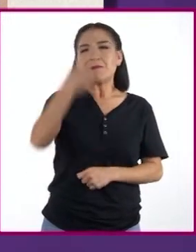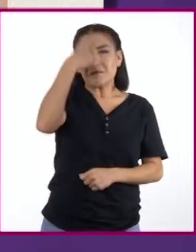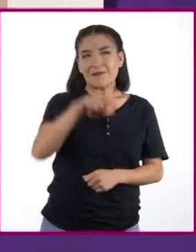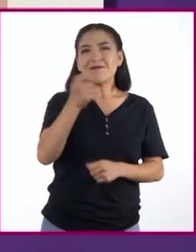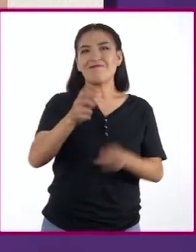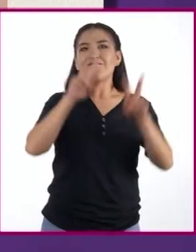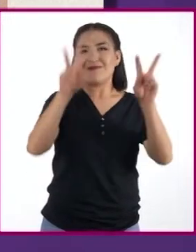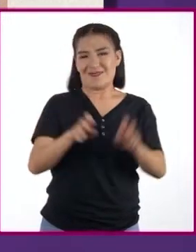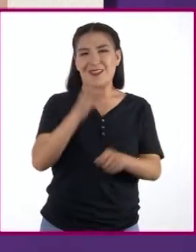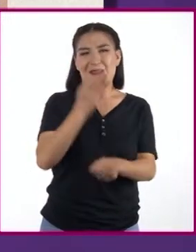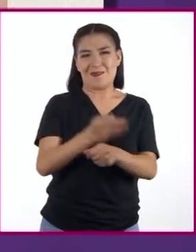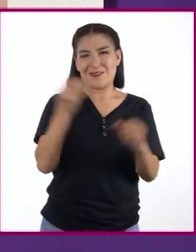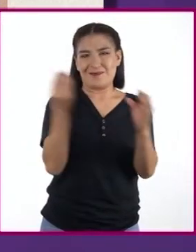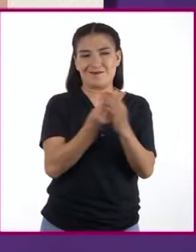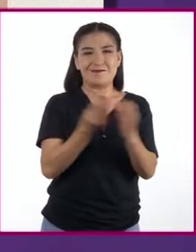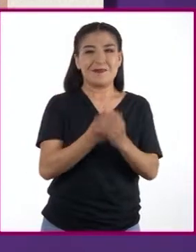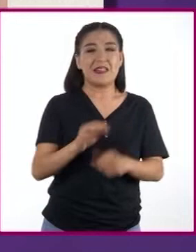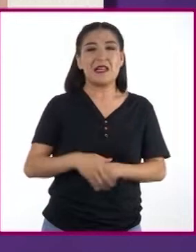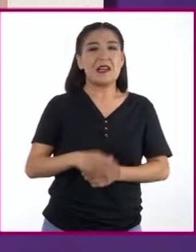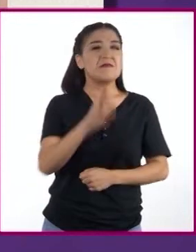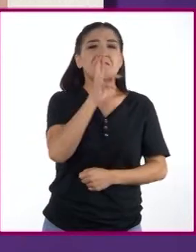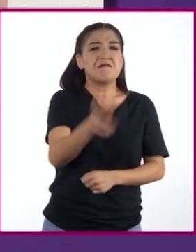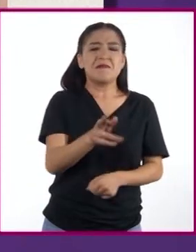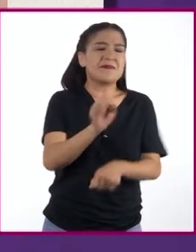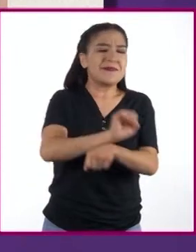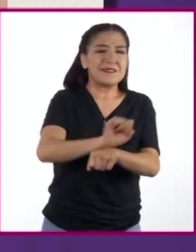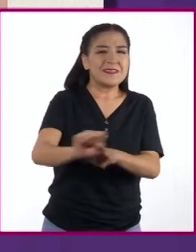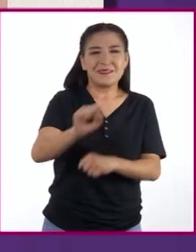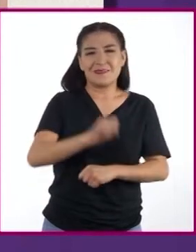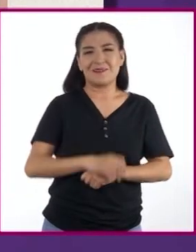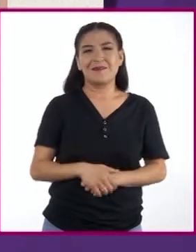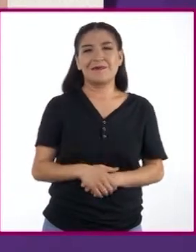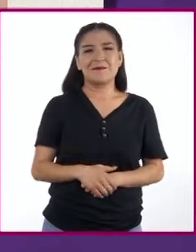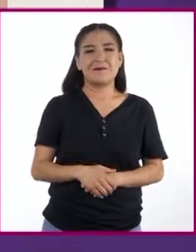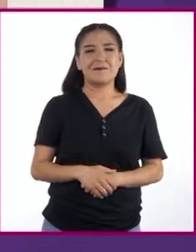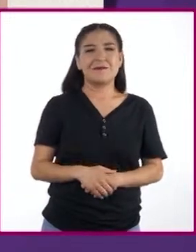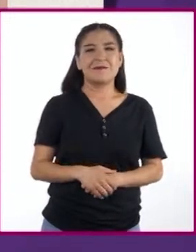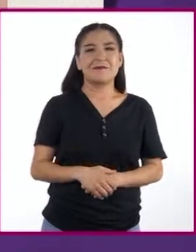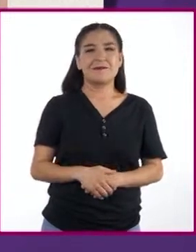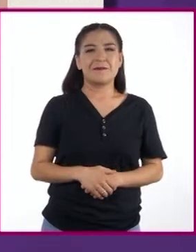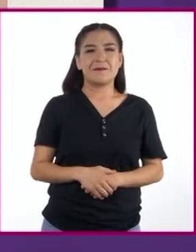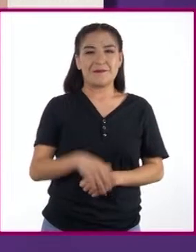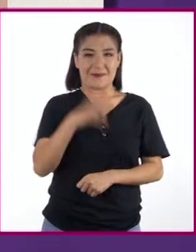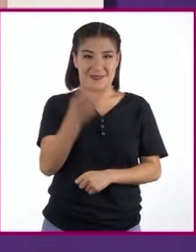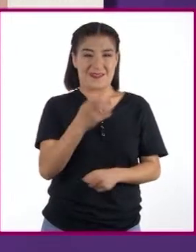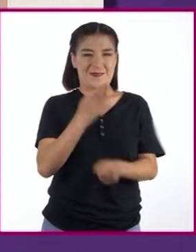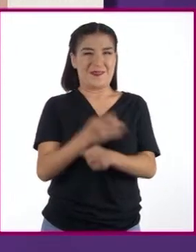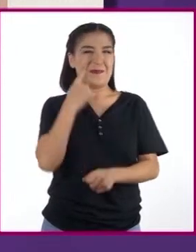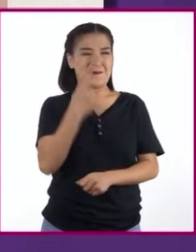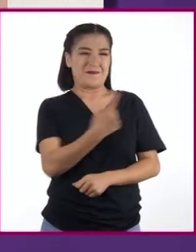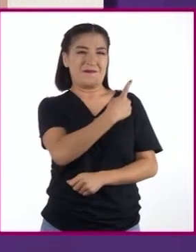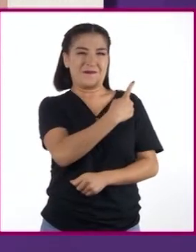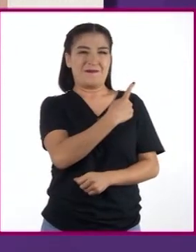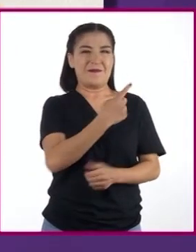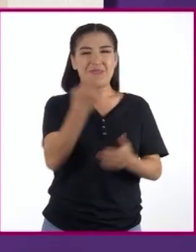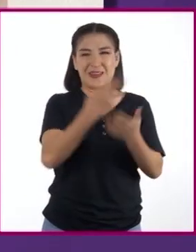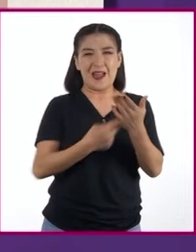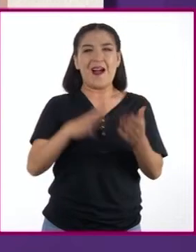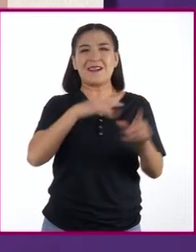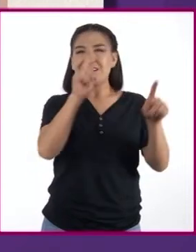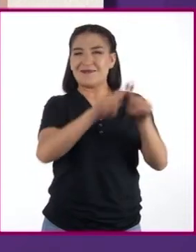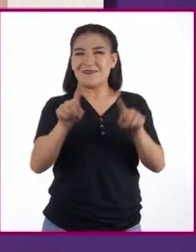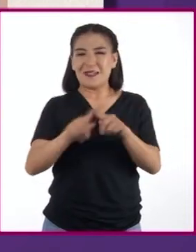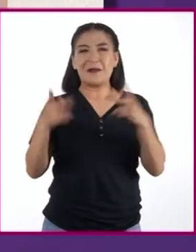el tema de esta sesión? La respuesta es muy sencilla. En la lámina que aparecen diversos